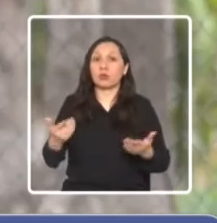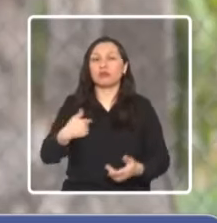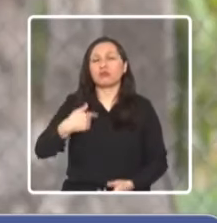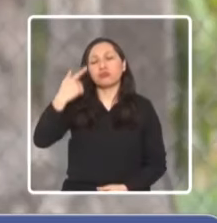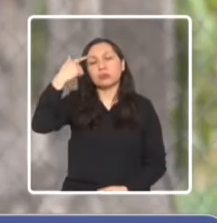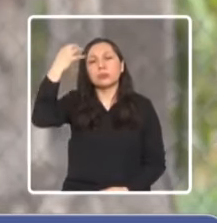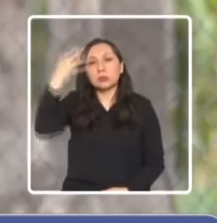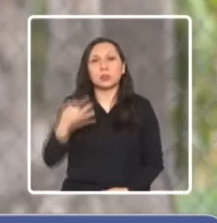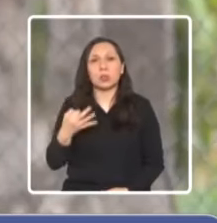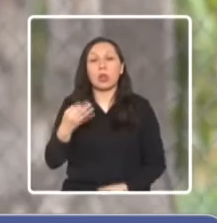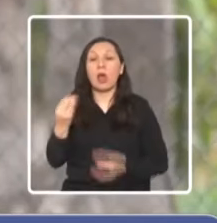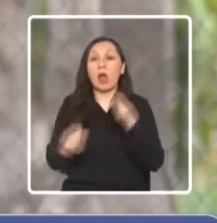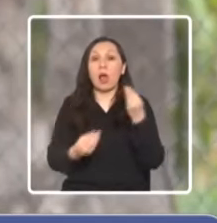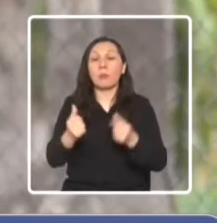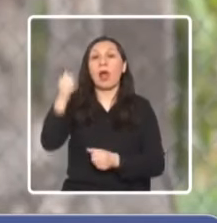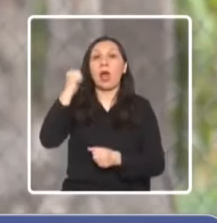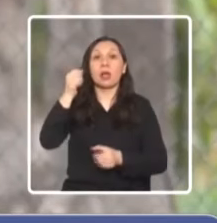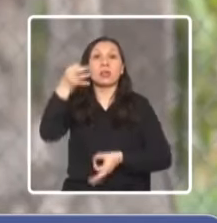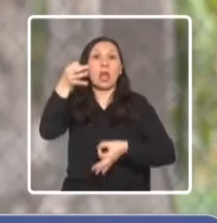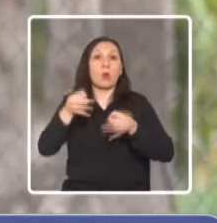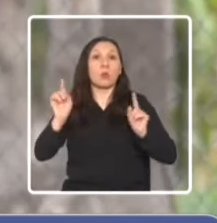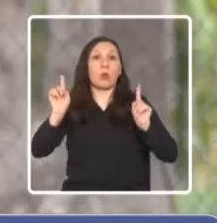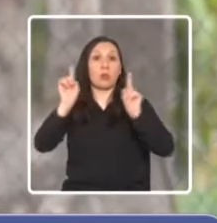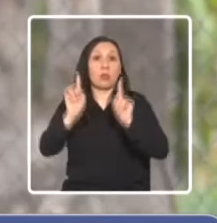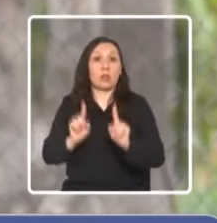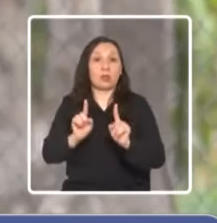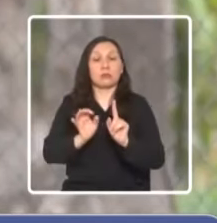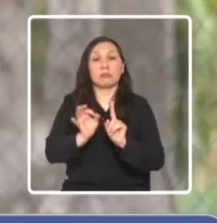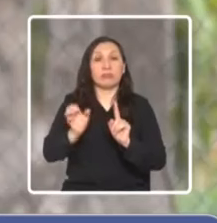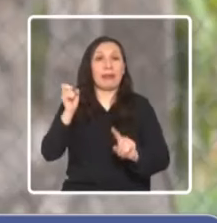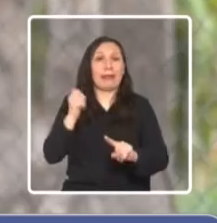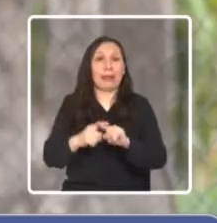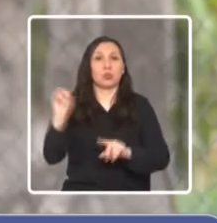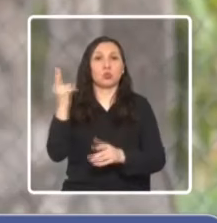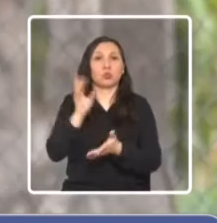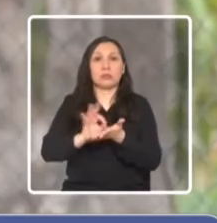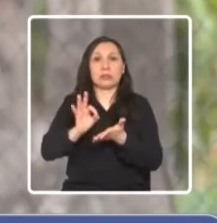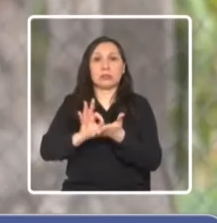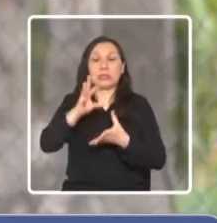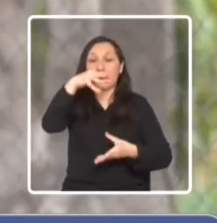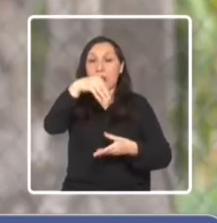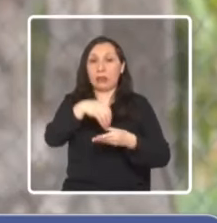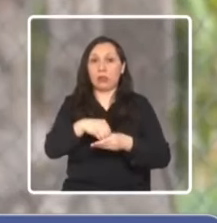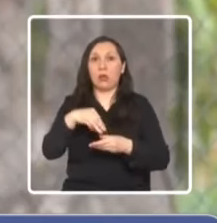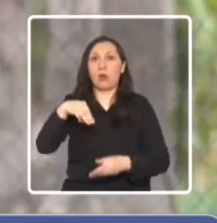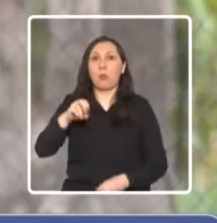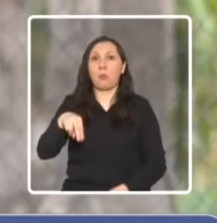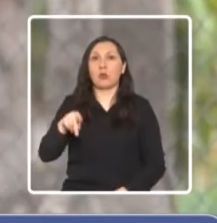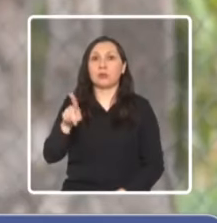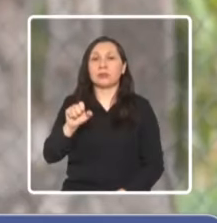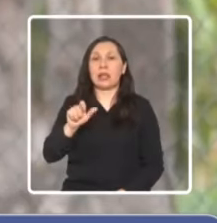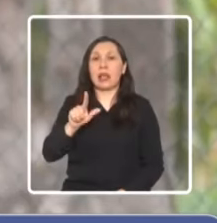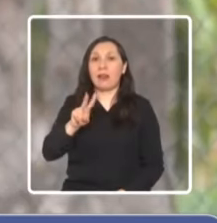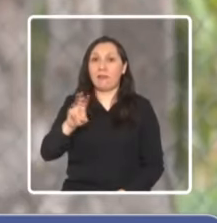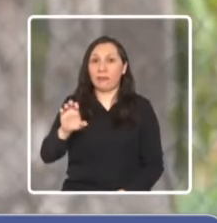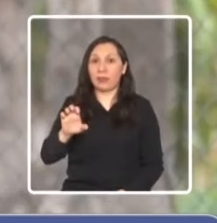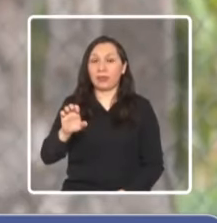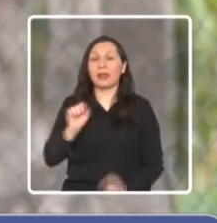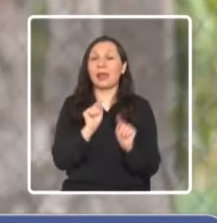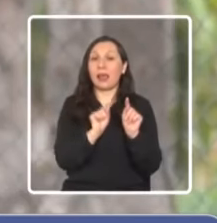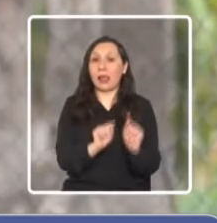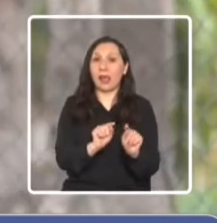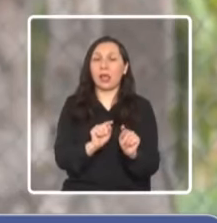la convicción que lo ocurrido ayer en la audiencia de formalización del ex subsecretario del Interior, Manuel Monsalve,